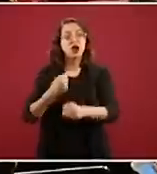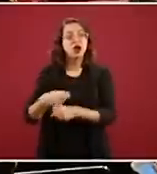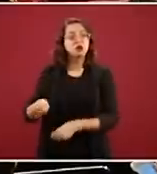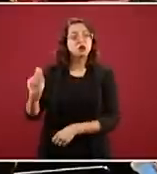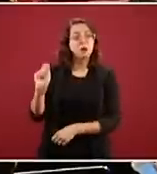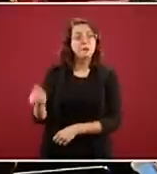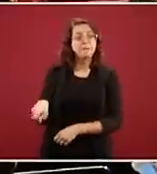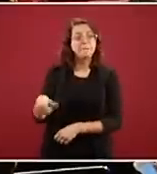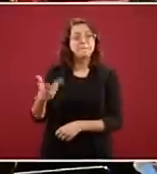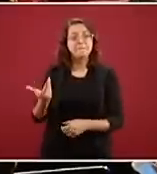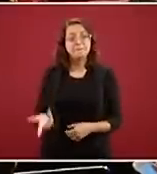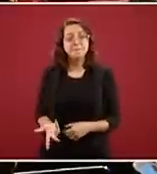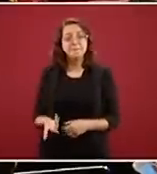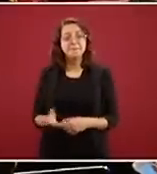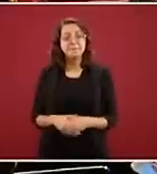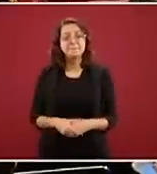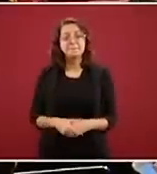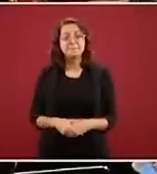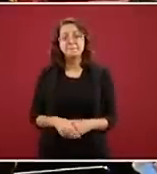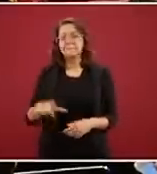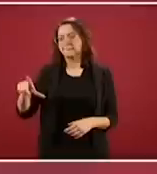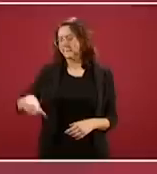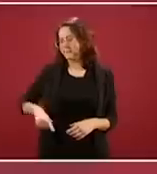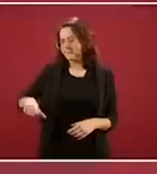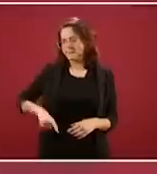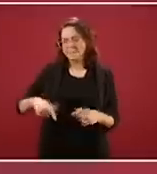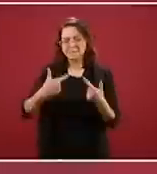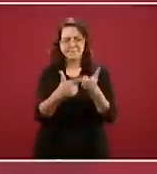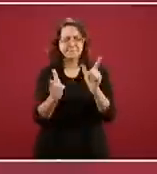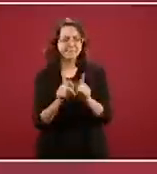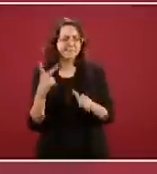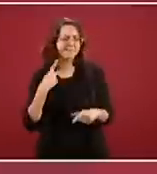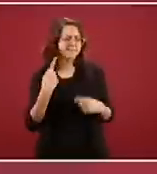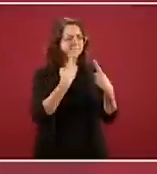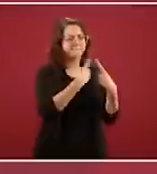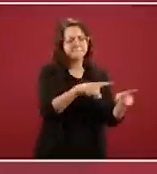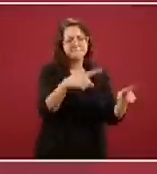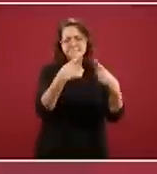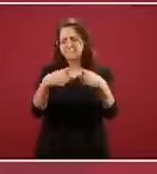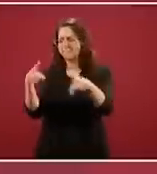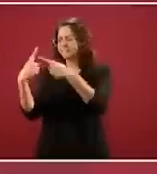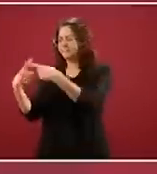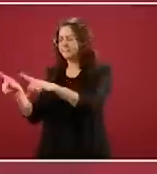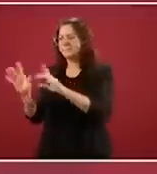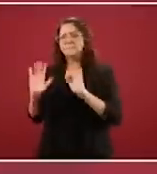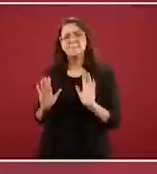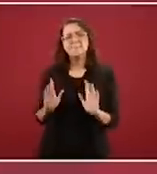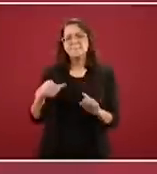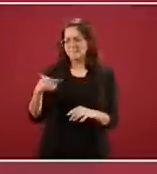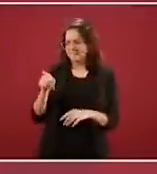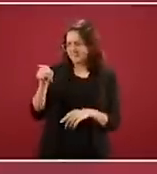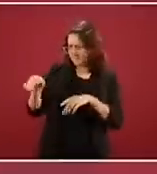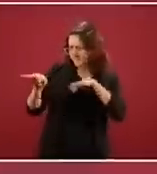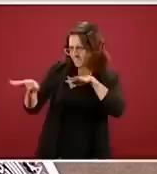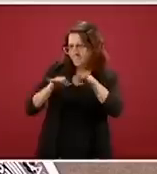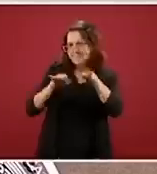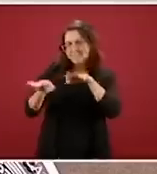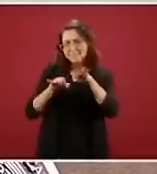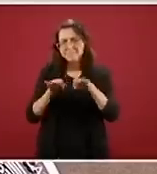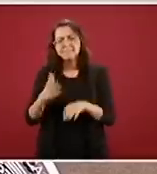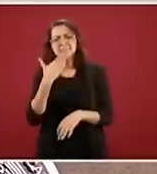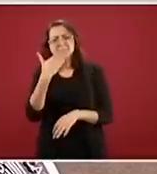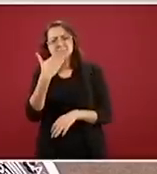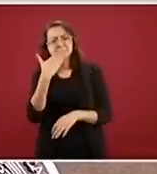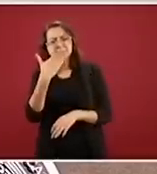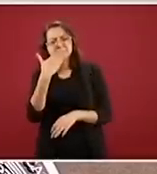ha estado en gobierno de distintos partidos y es bueno el resultado.